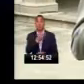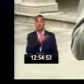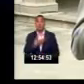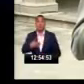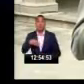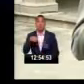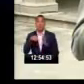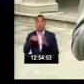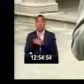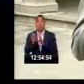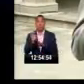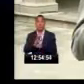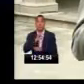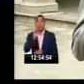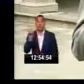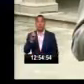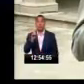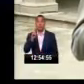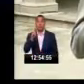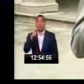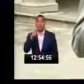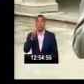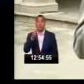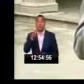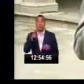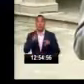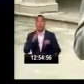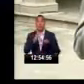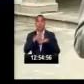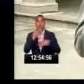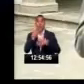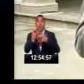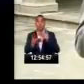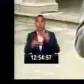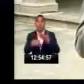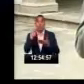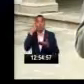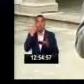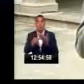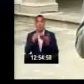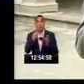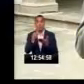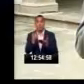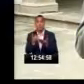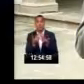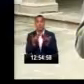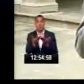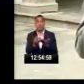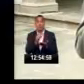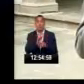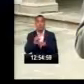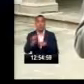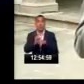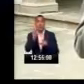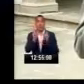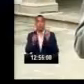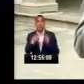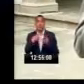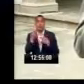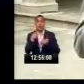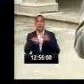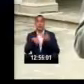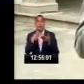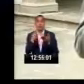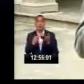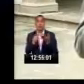Presidente de Ban Ecuador, Jorge Guatet, también habló de los procedimientos que se están efectuando para entregar estos créditos a las personas que tienen